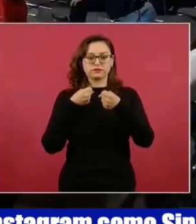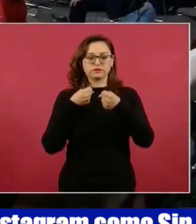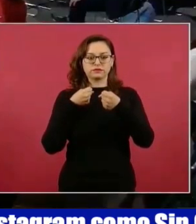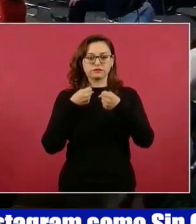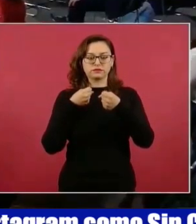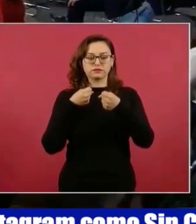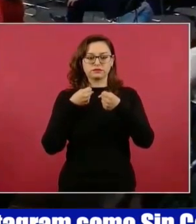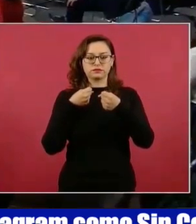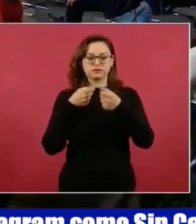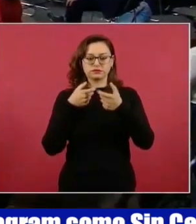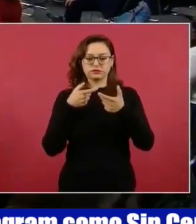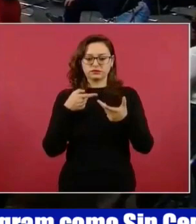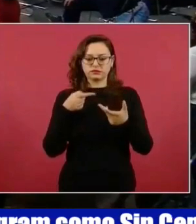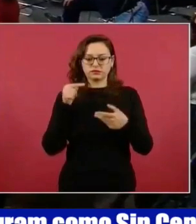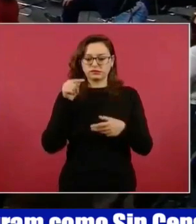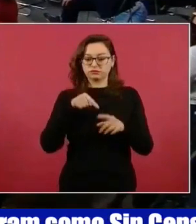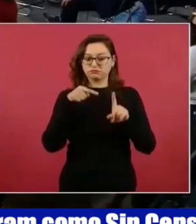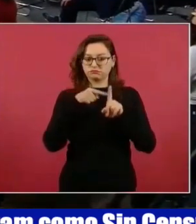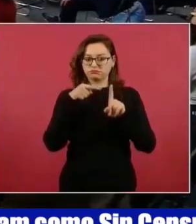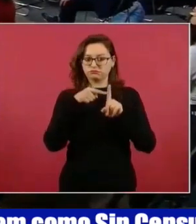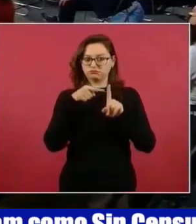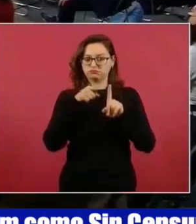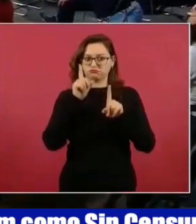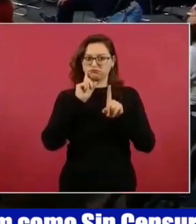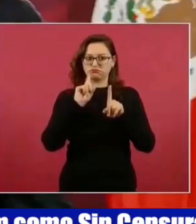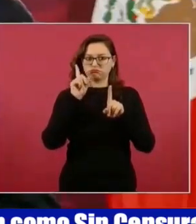muy apegada